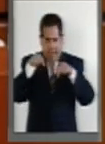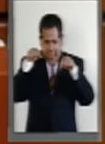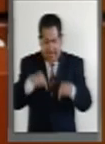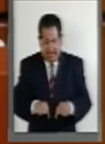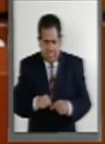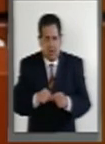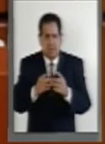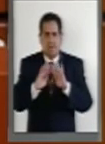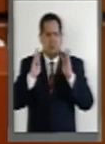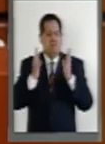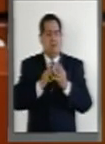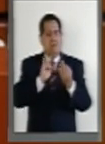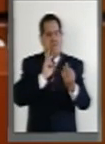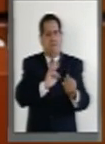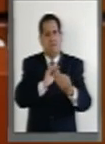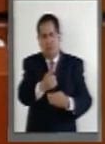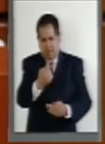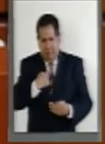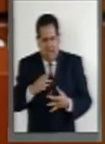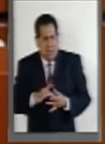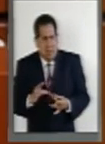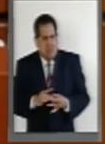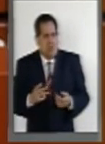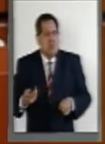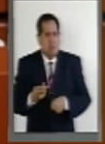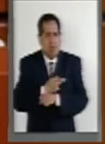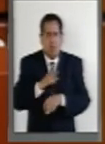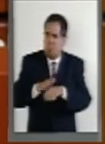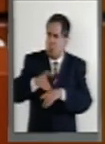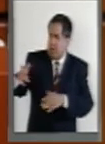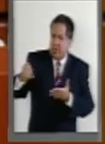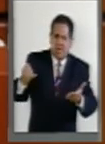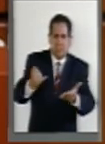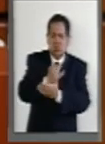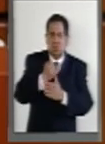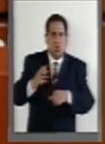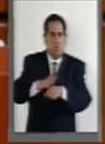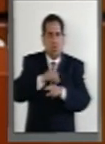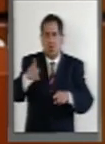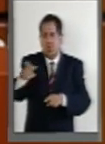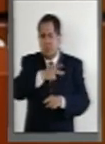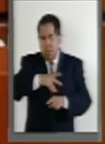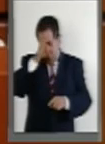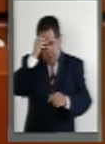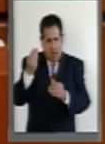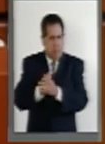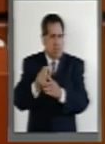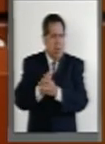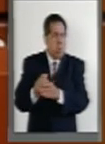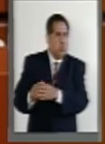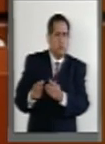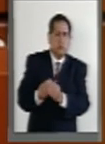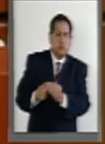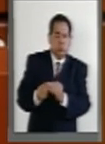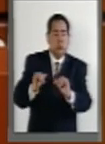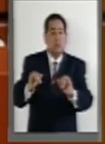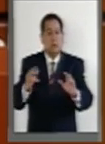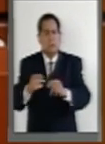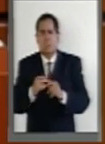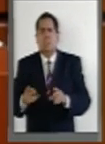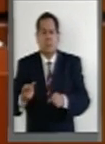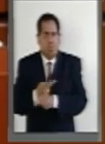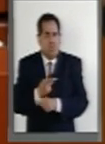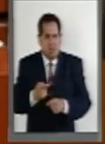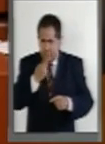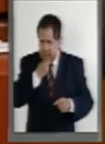esta soberanía, para que nos explique la decisión, los acuerdos privados que discutieron el Ejecutivo